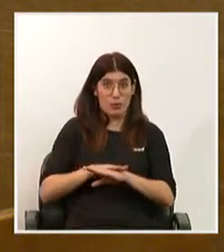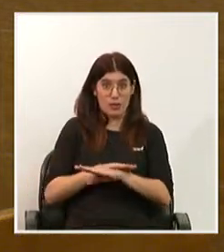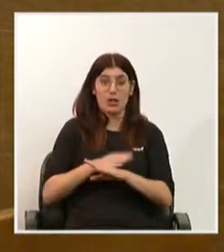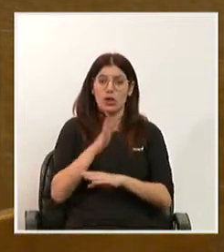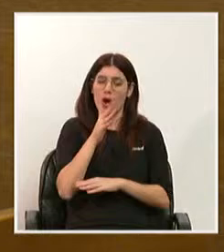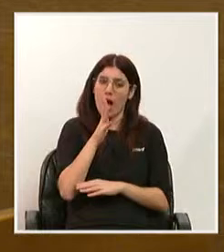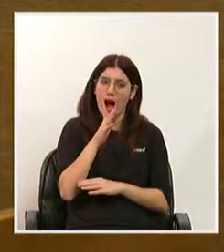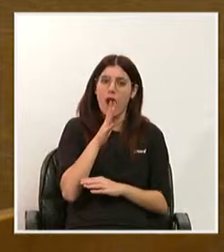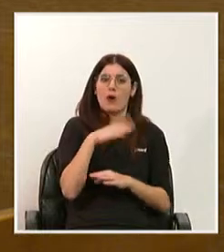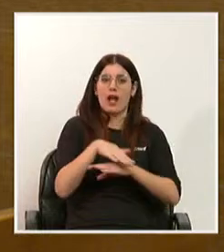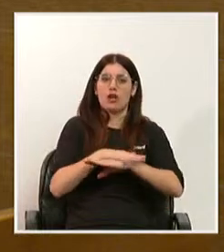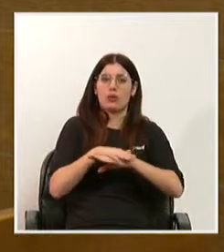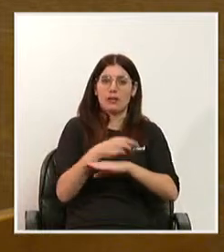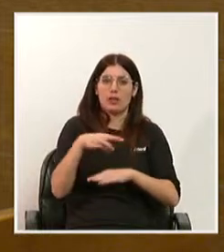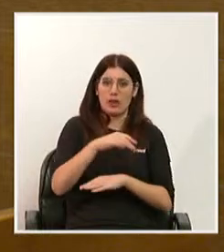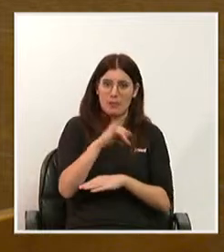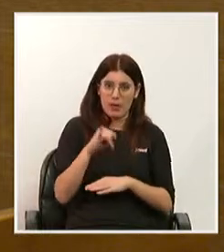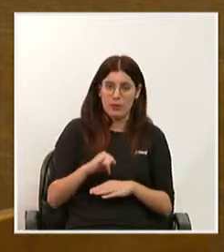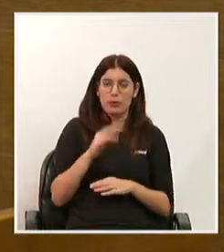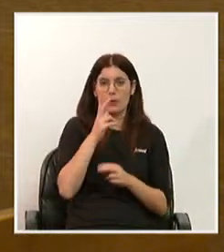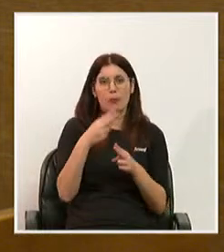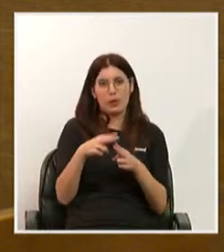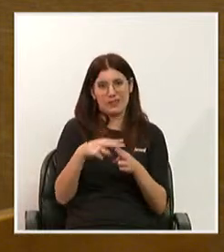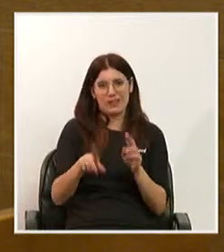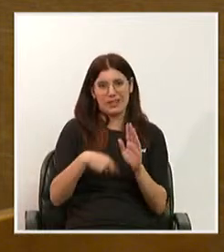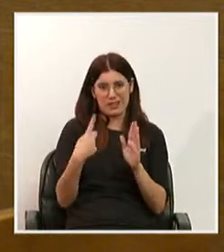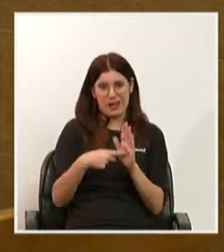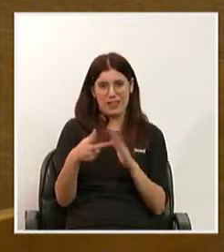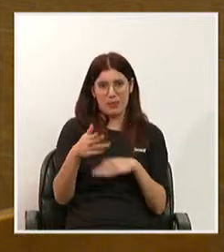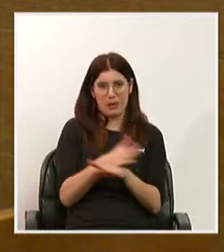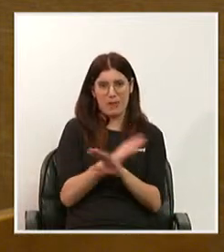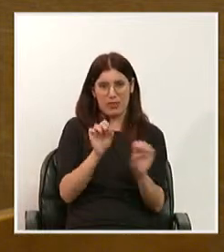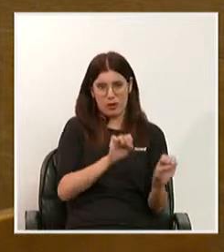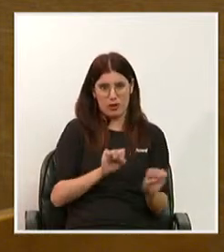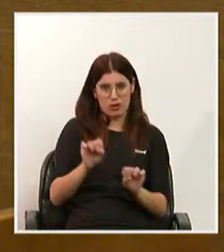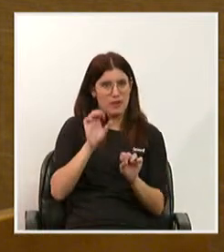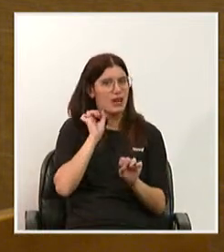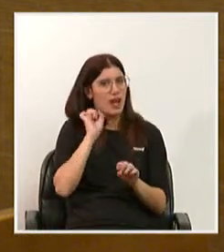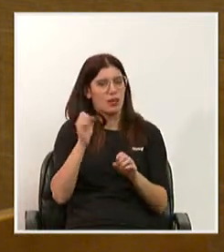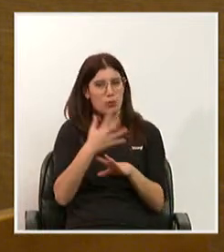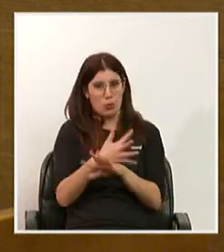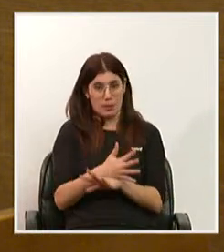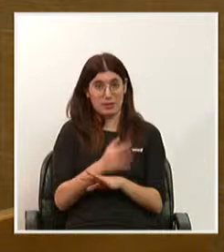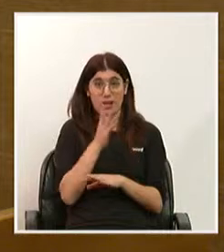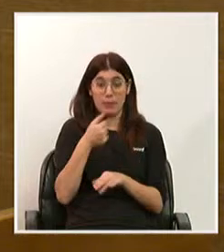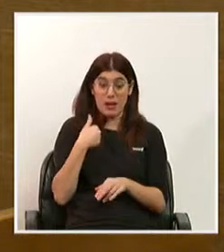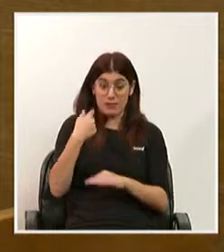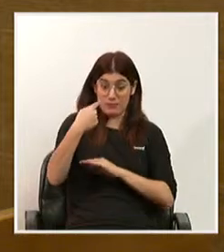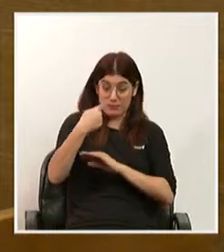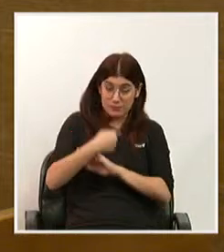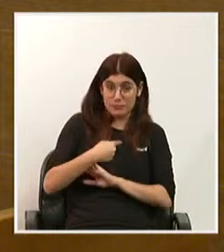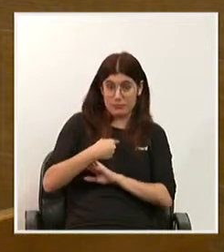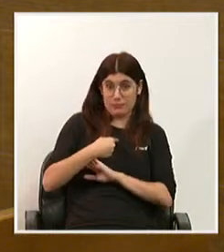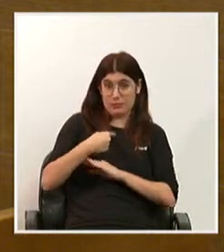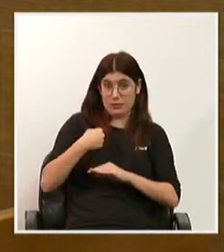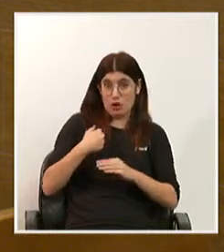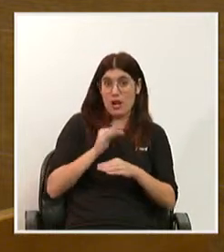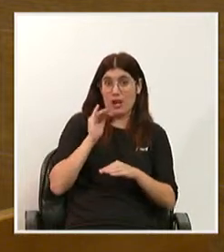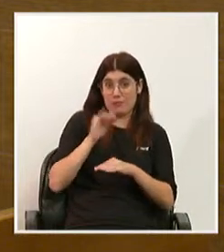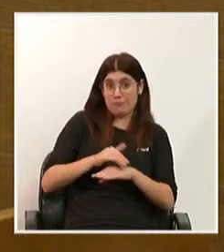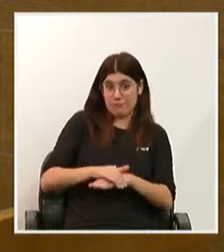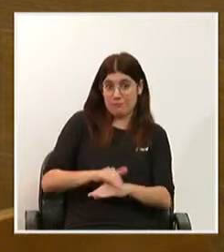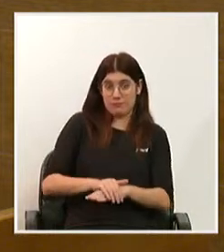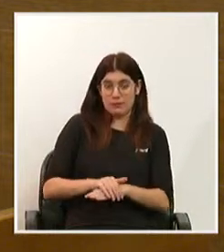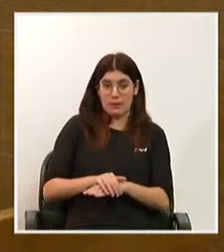desarrollando una política integral de prevención de la ludopatía cumpliendo con las funciones y obligaciones que ustedes se eludieron Por otra parte